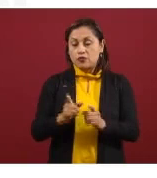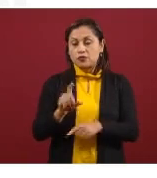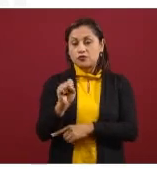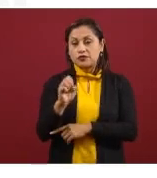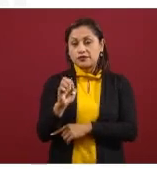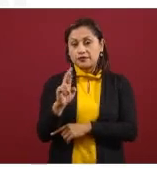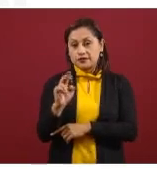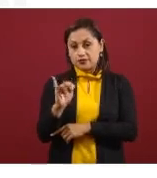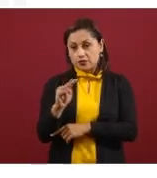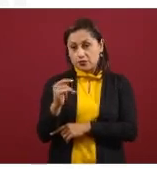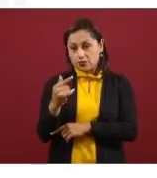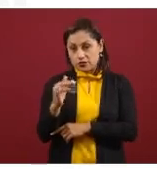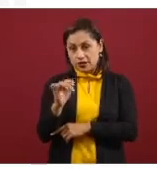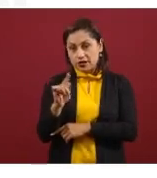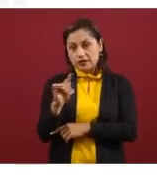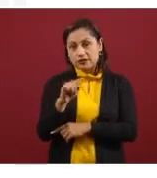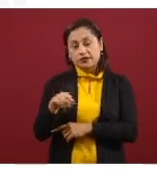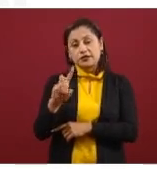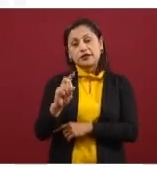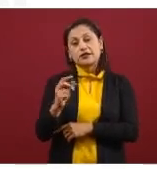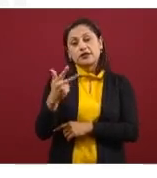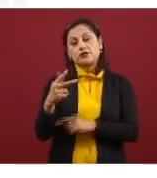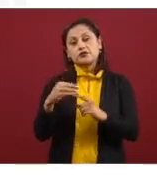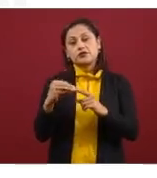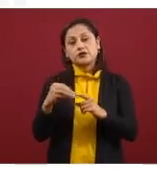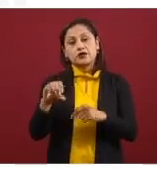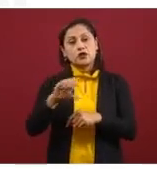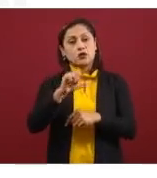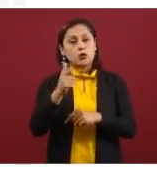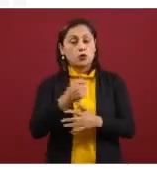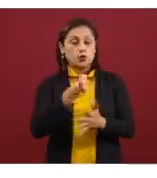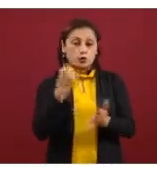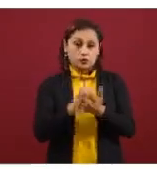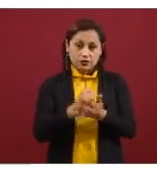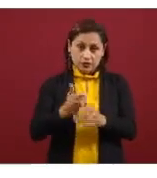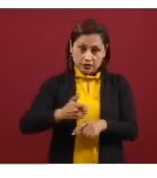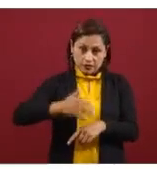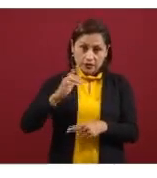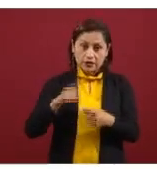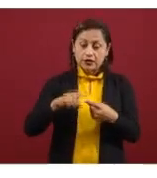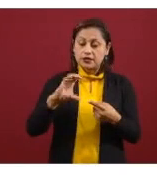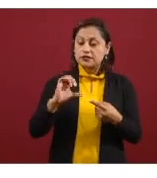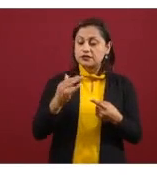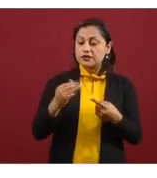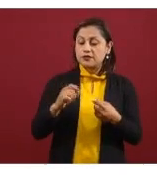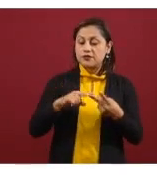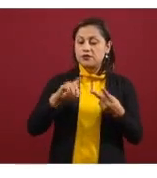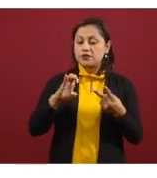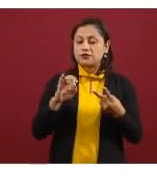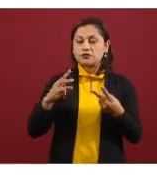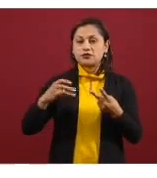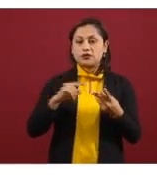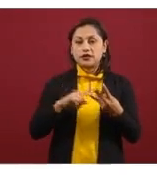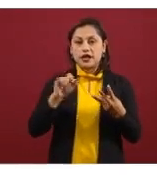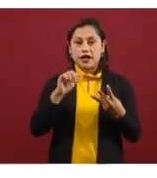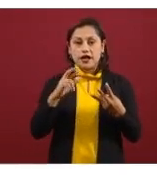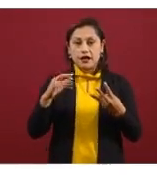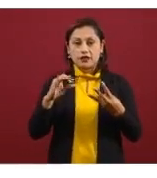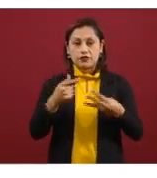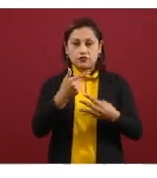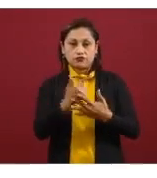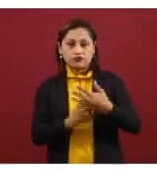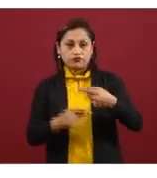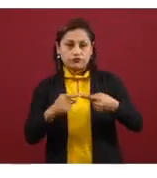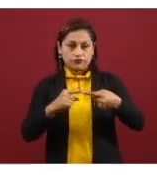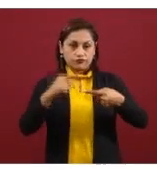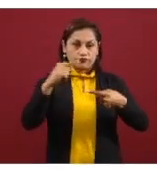de 38 centavos. Las marcas más caras es Chevron, Redco, Shell y Arco. Chevron sigue manteniéndose en este lugar,